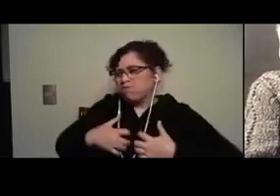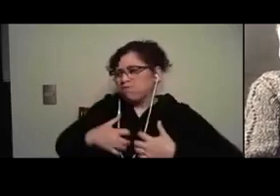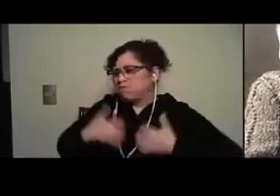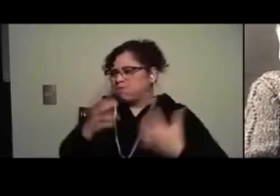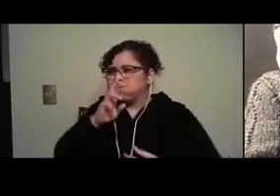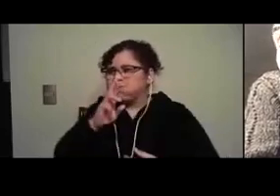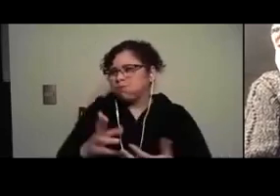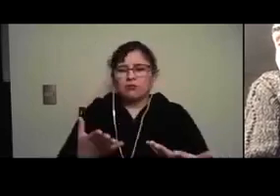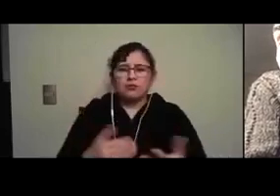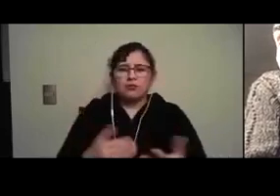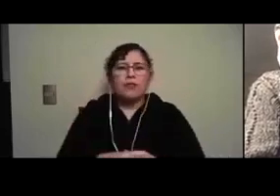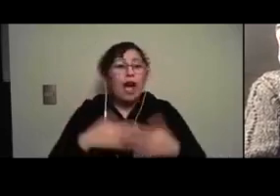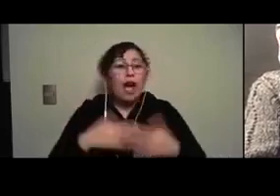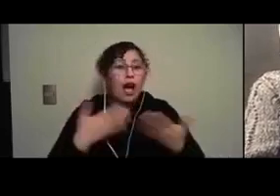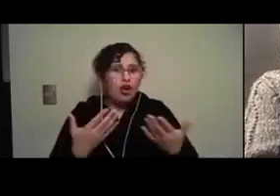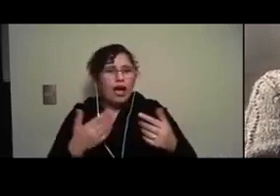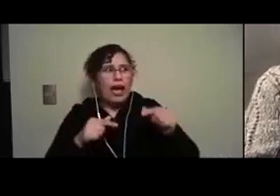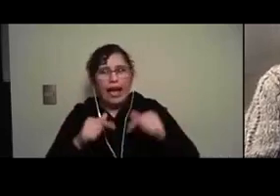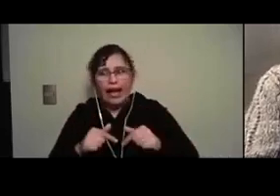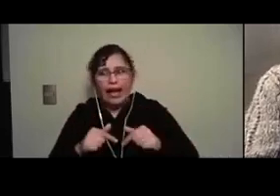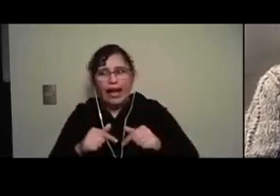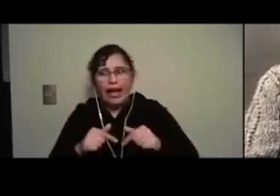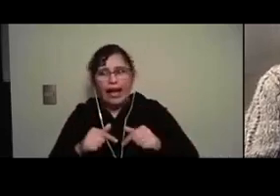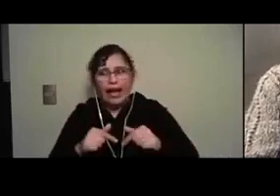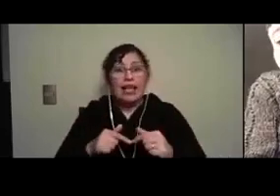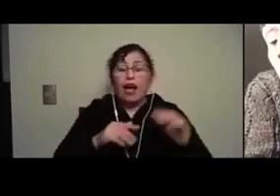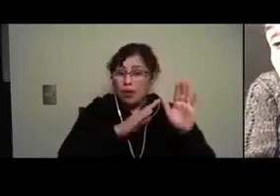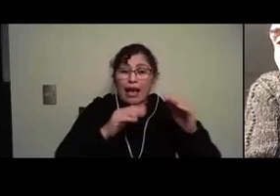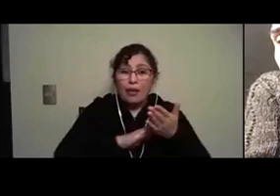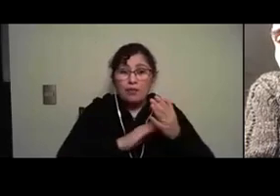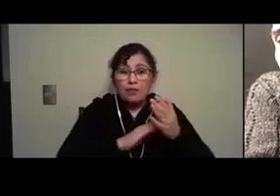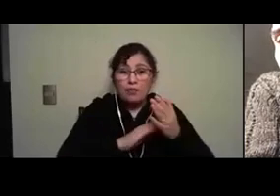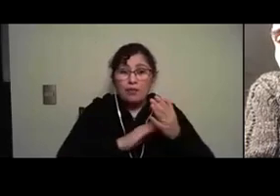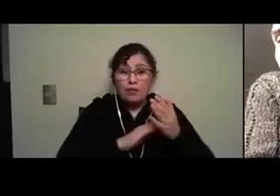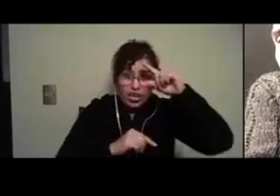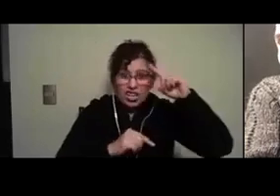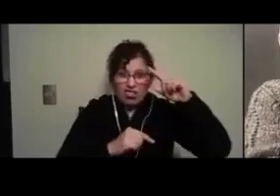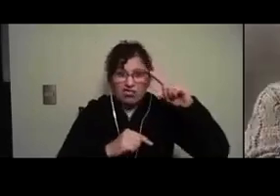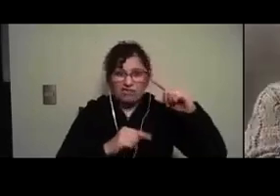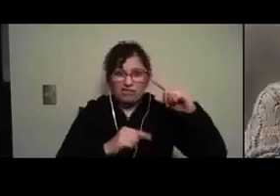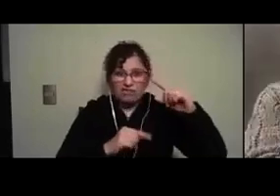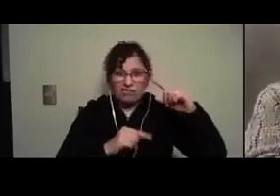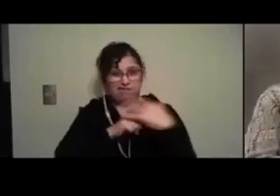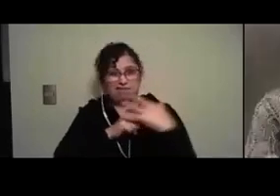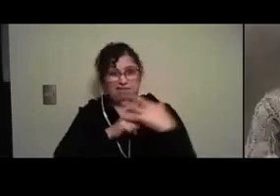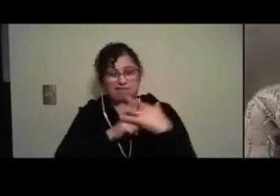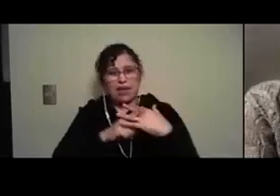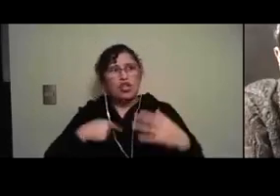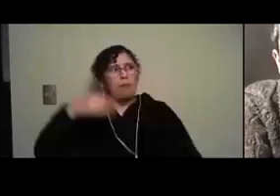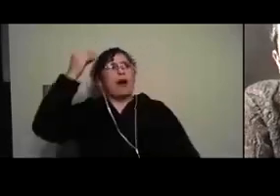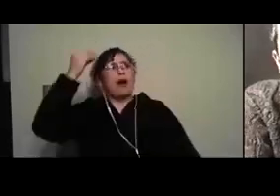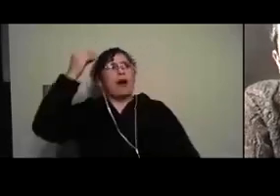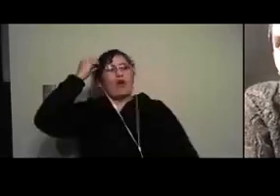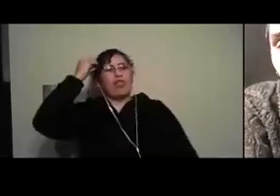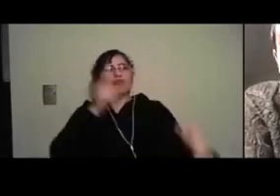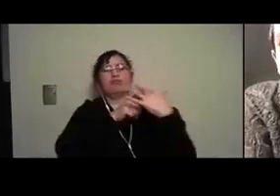más callado porque en el fondo me retaron por preguntar algo que yo creía que estaba bien, ¿ya? Claro. Entonces, en ese sentido